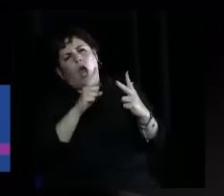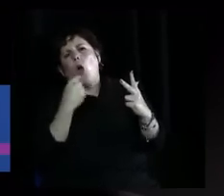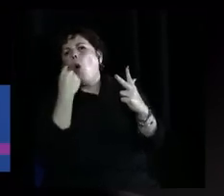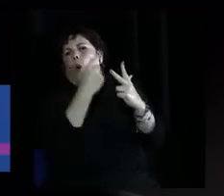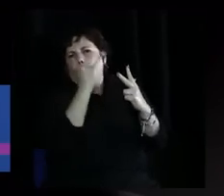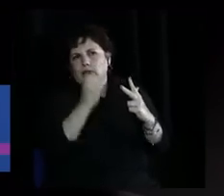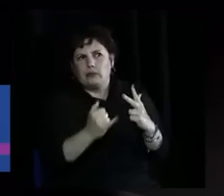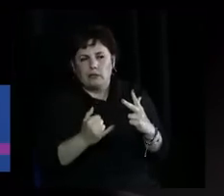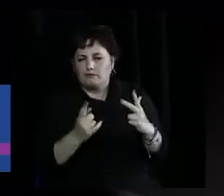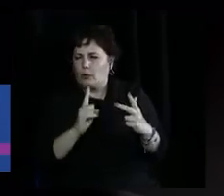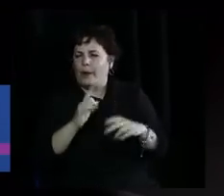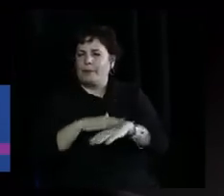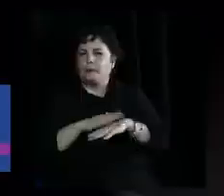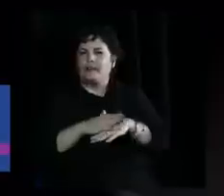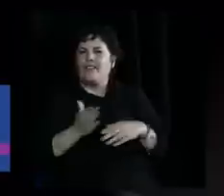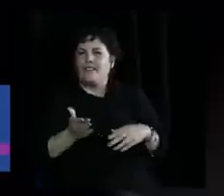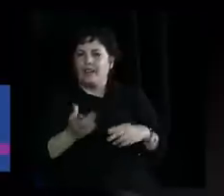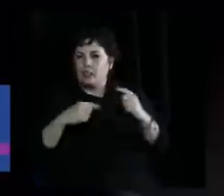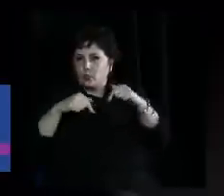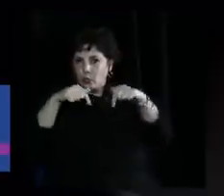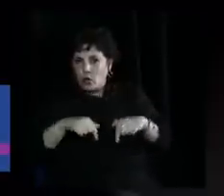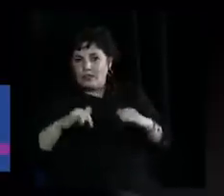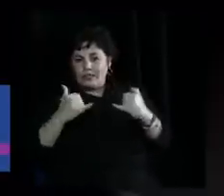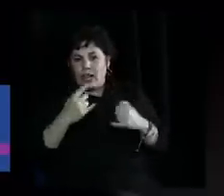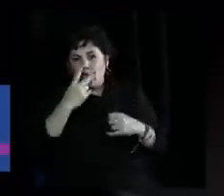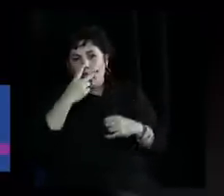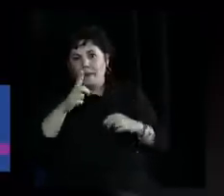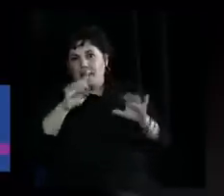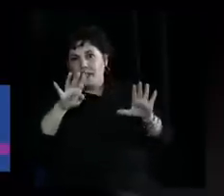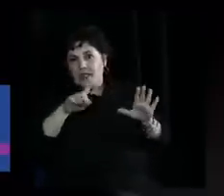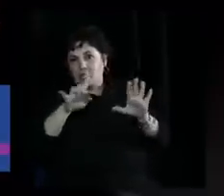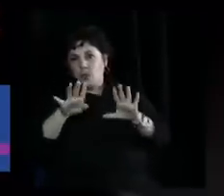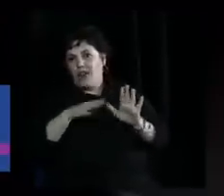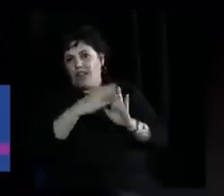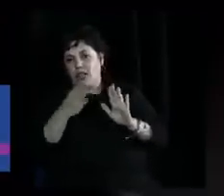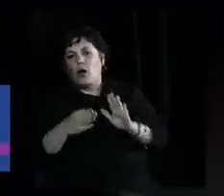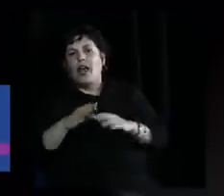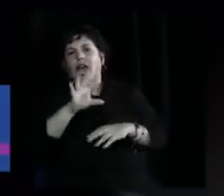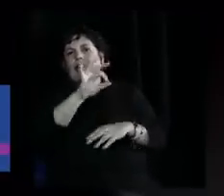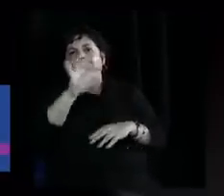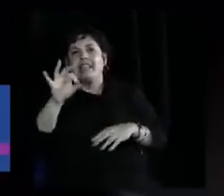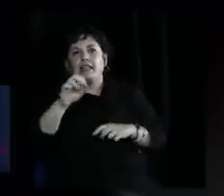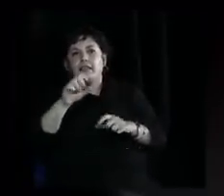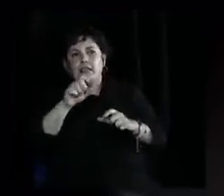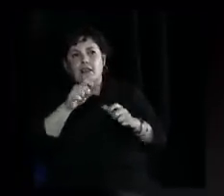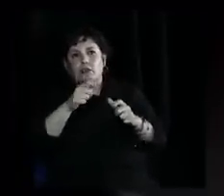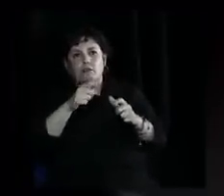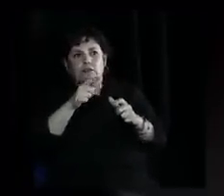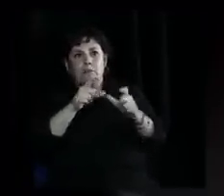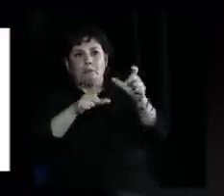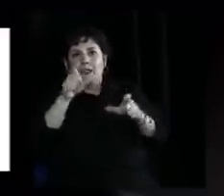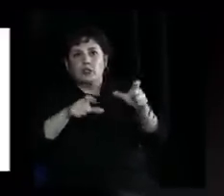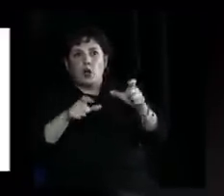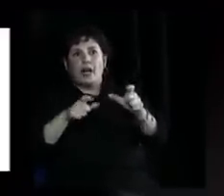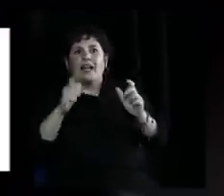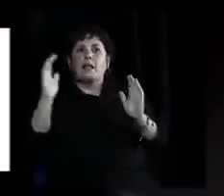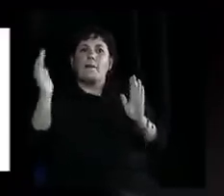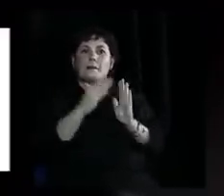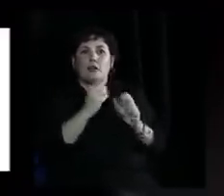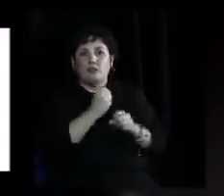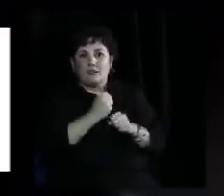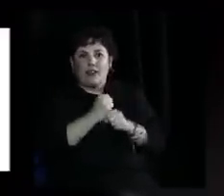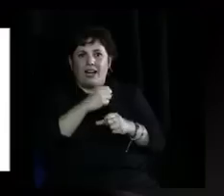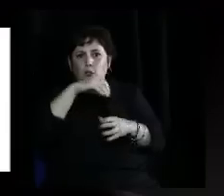irresponsable. Entonces, hoy ya vamos, del 2019 acá, ya llevamos perdidos 500 puestos de trabajo. Hay 500 personas menos trabajando en